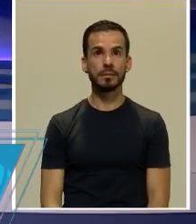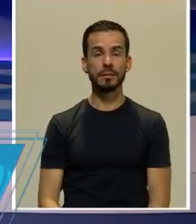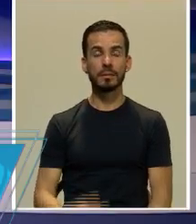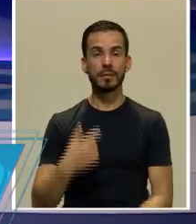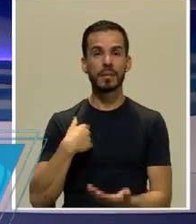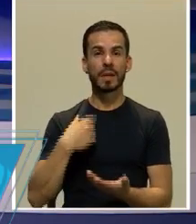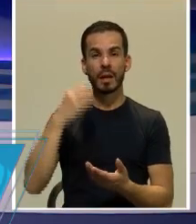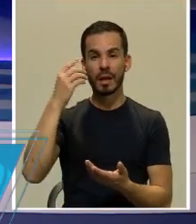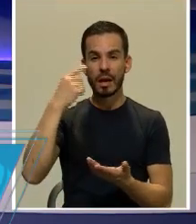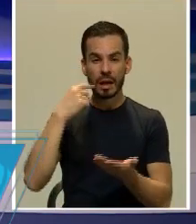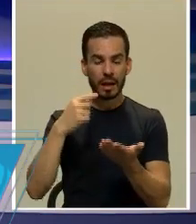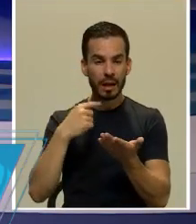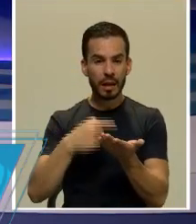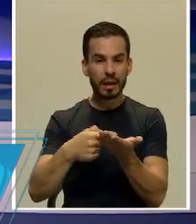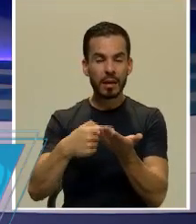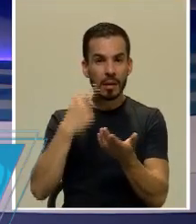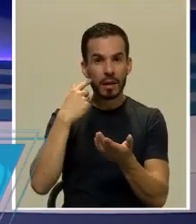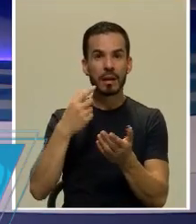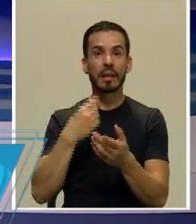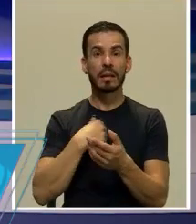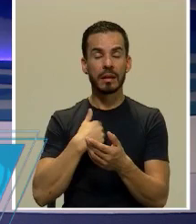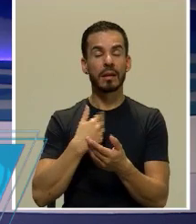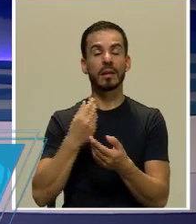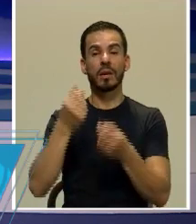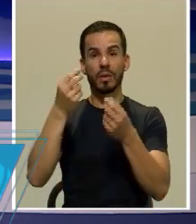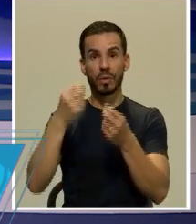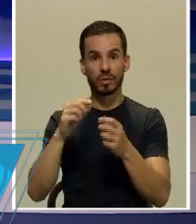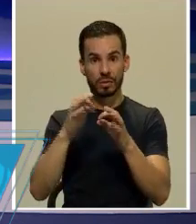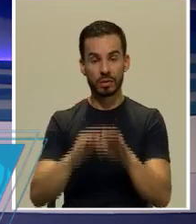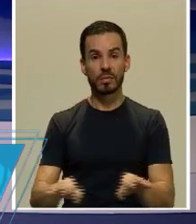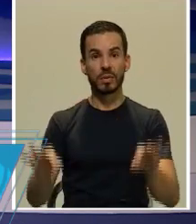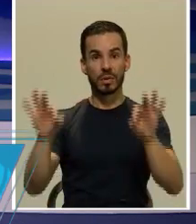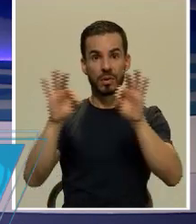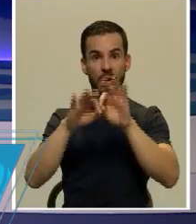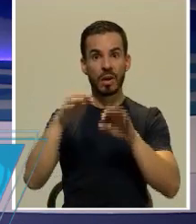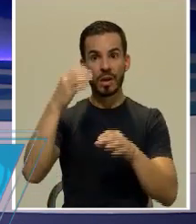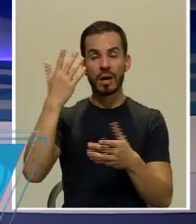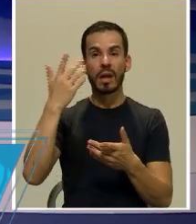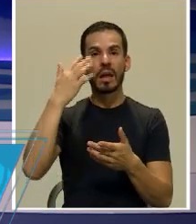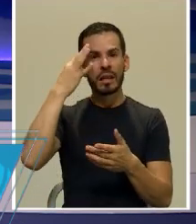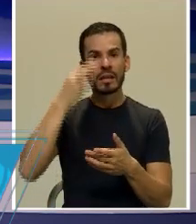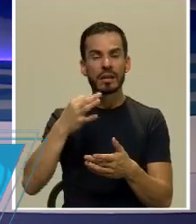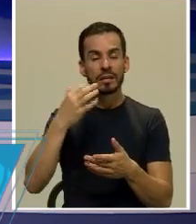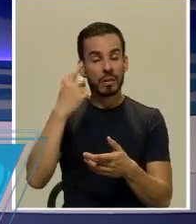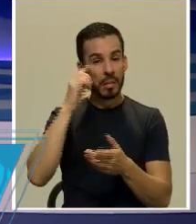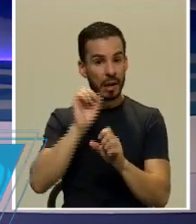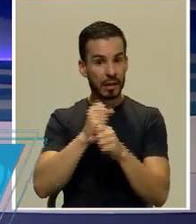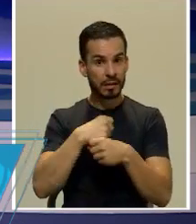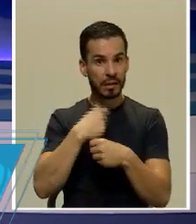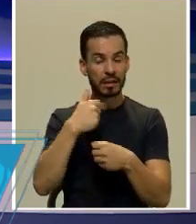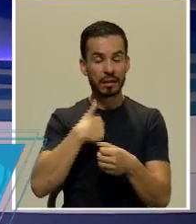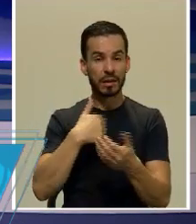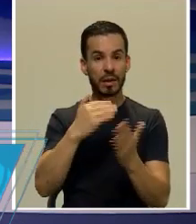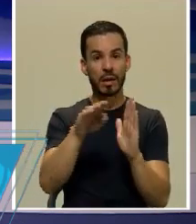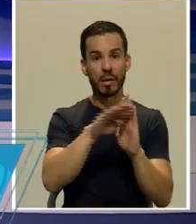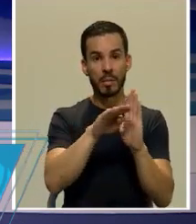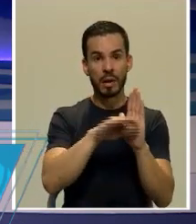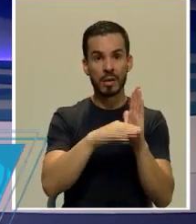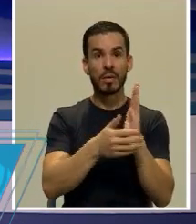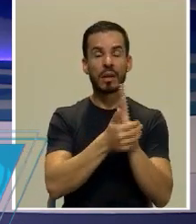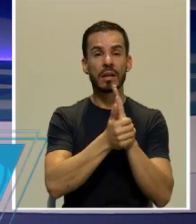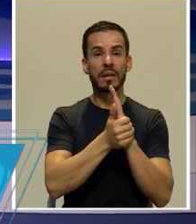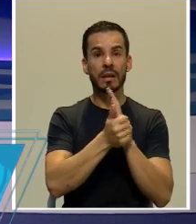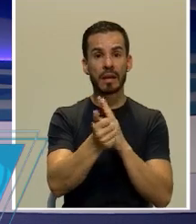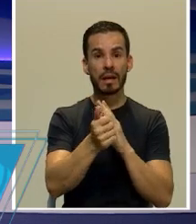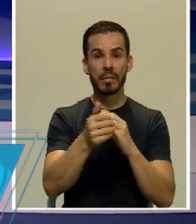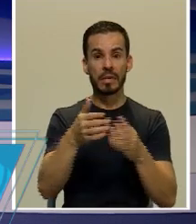El criterio para escoger eso, o sea, dado que tiene un costo tan importante, el criterio para hacerlo obedece a un manual de capacidad